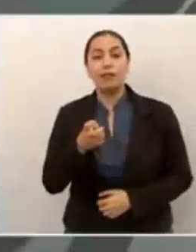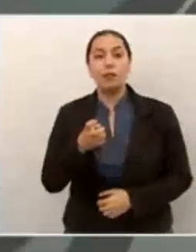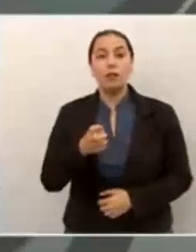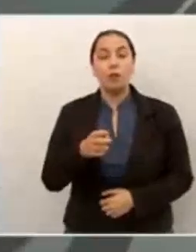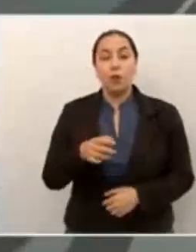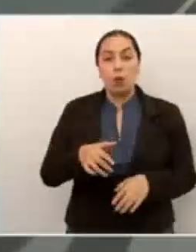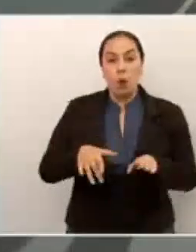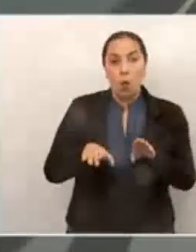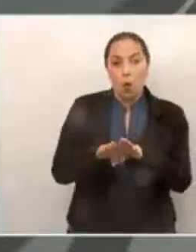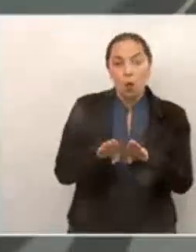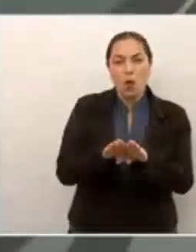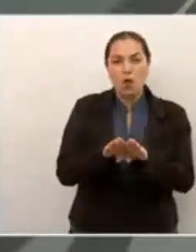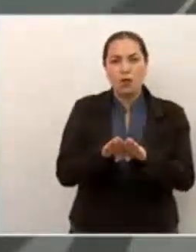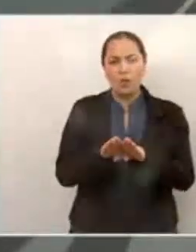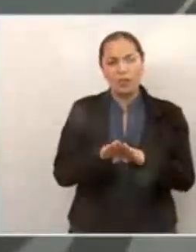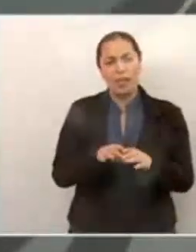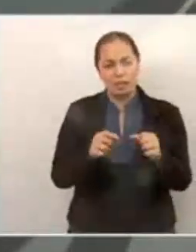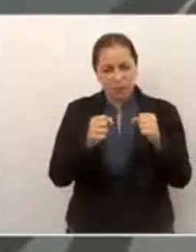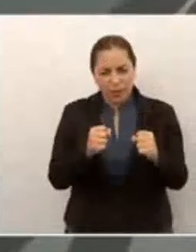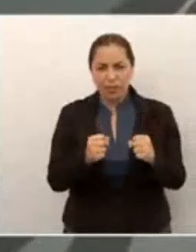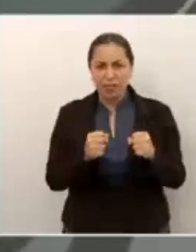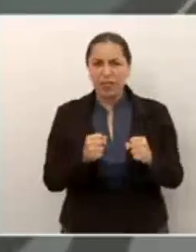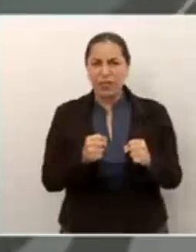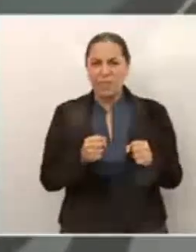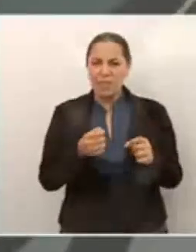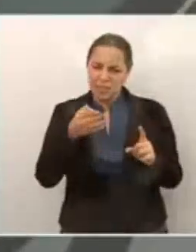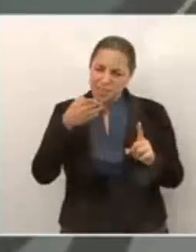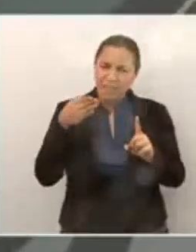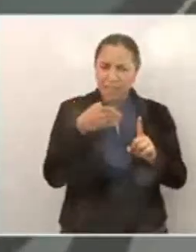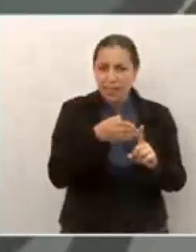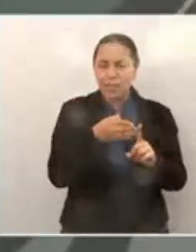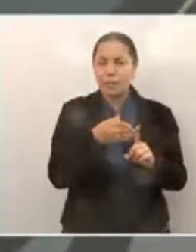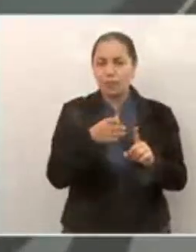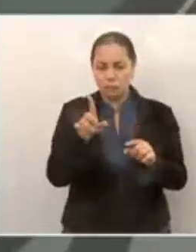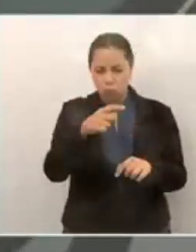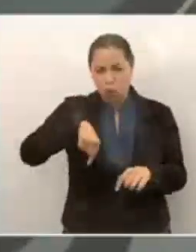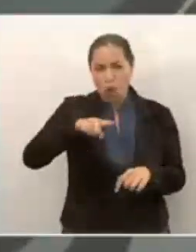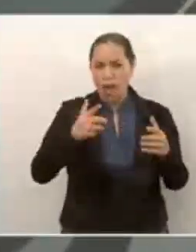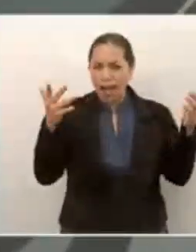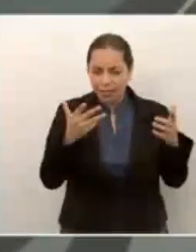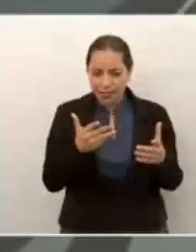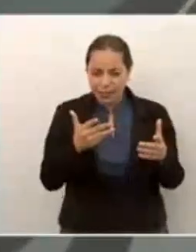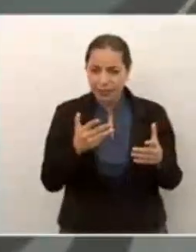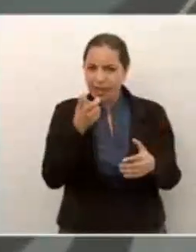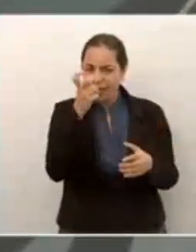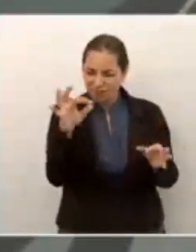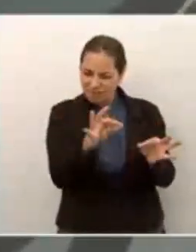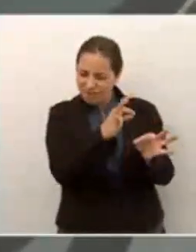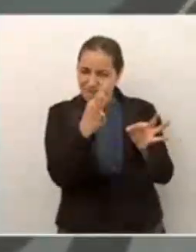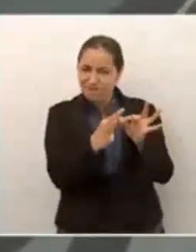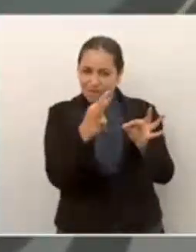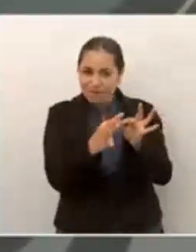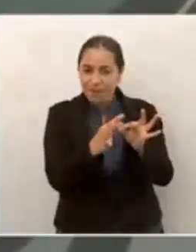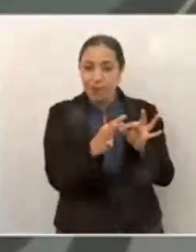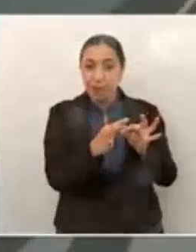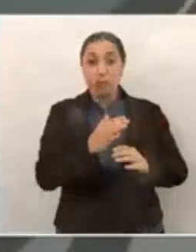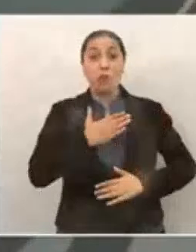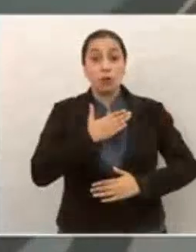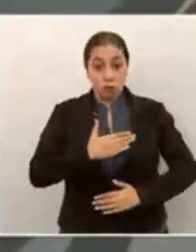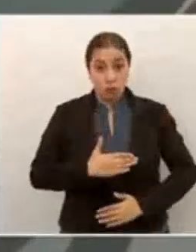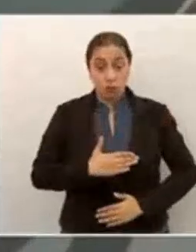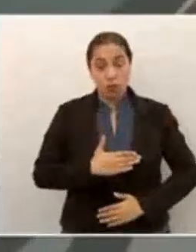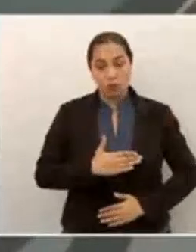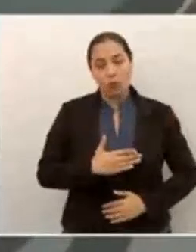valentía en la convicción de que estamos haciendo lo correcto, lo justo, lo necesario.